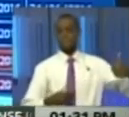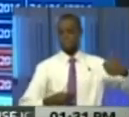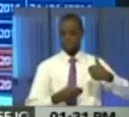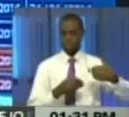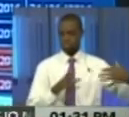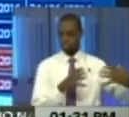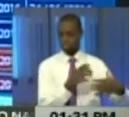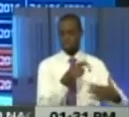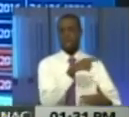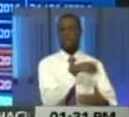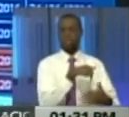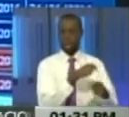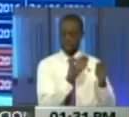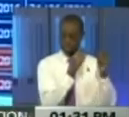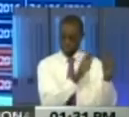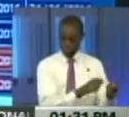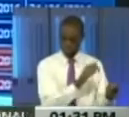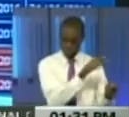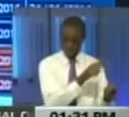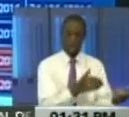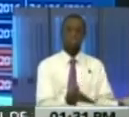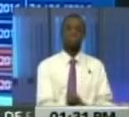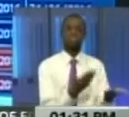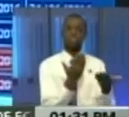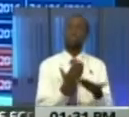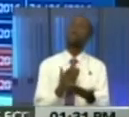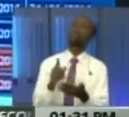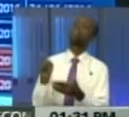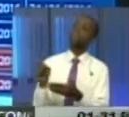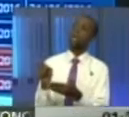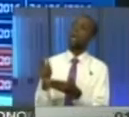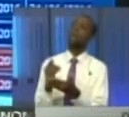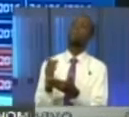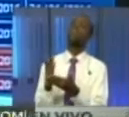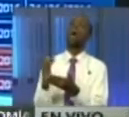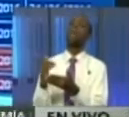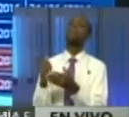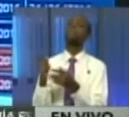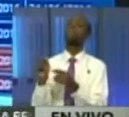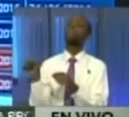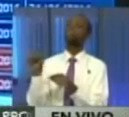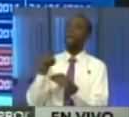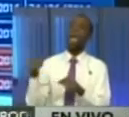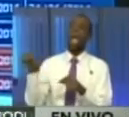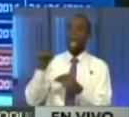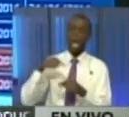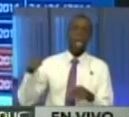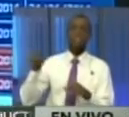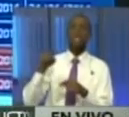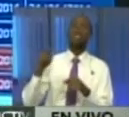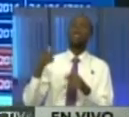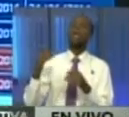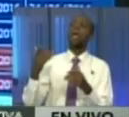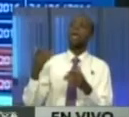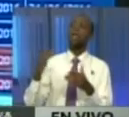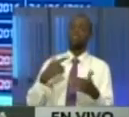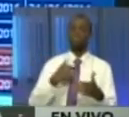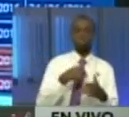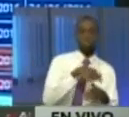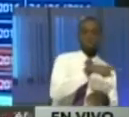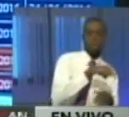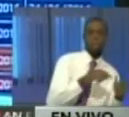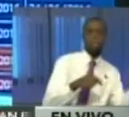como promotores del revocatorio, culminó el 3 de agosto.